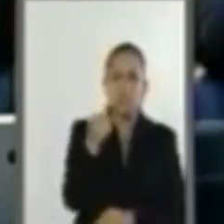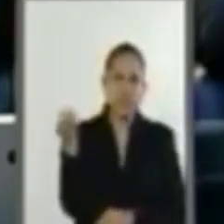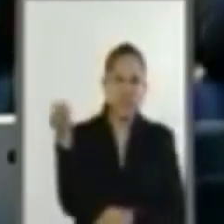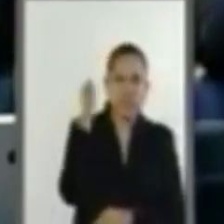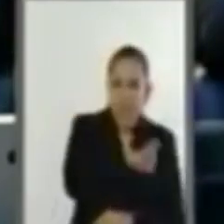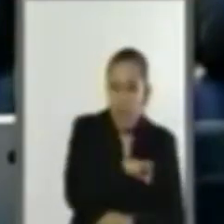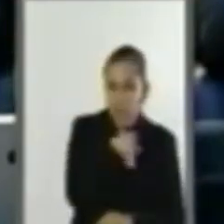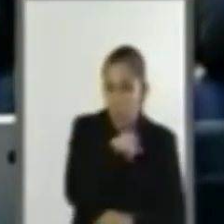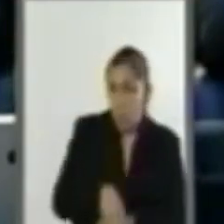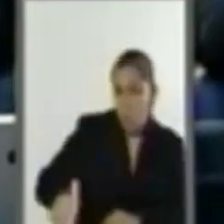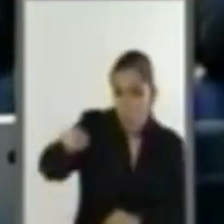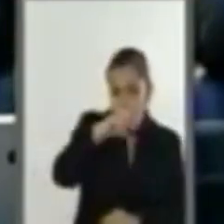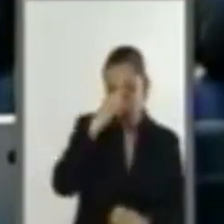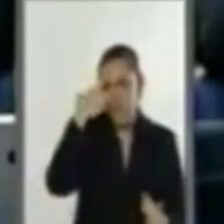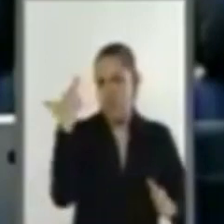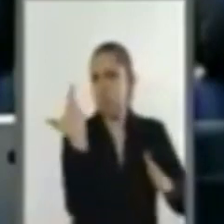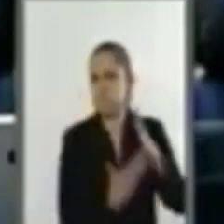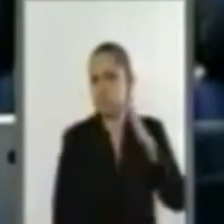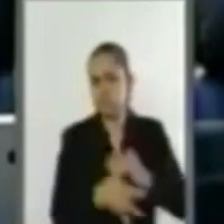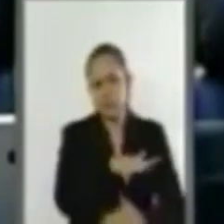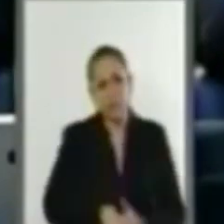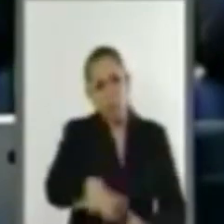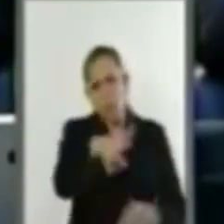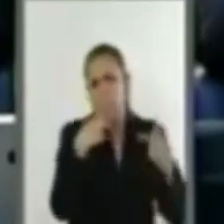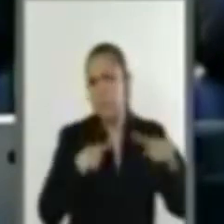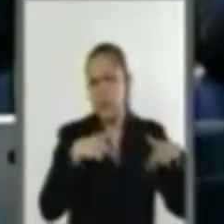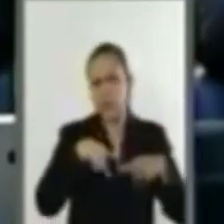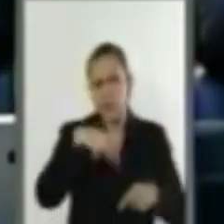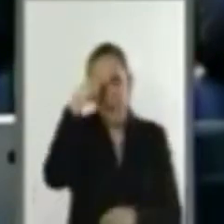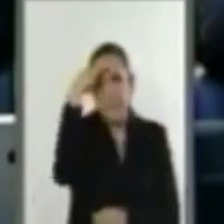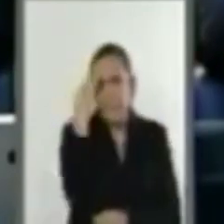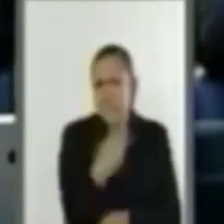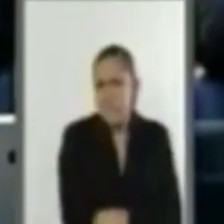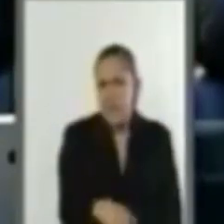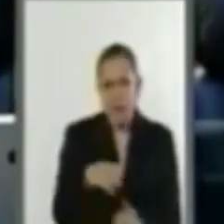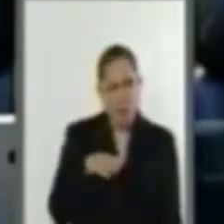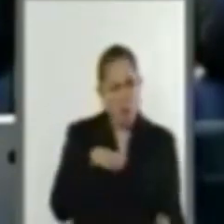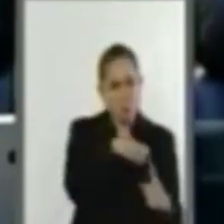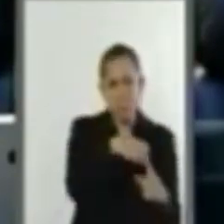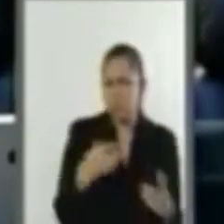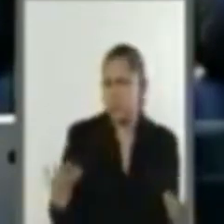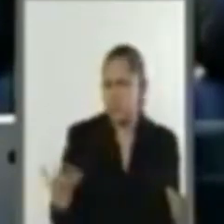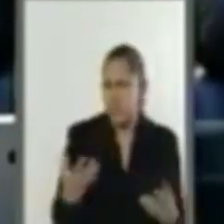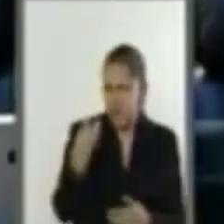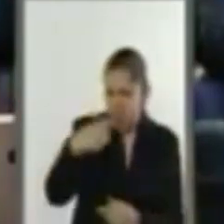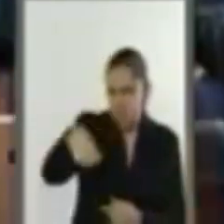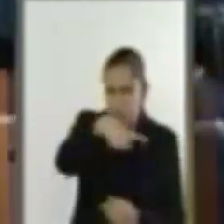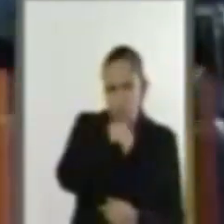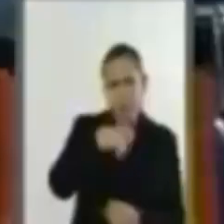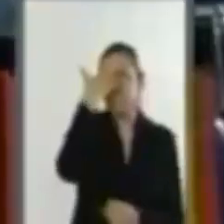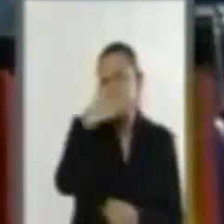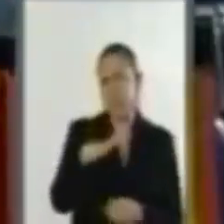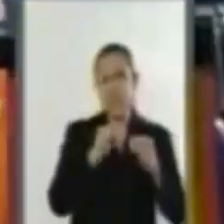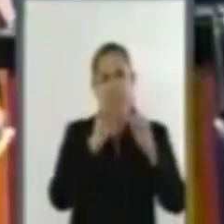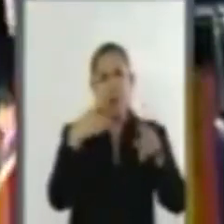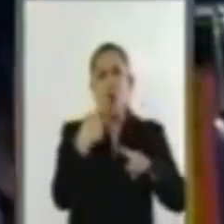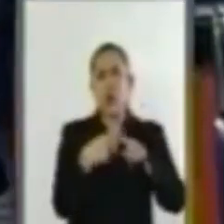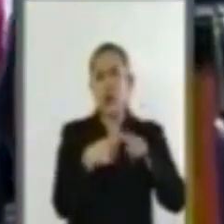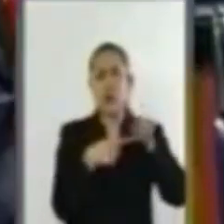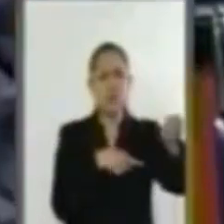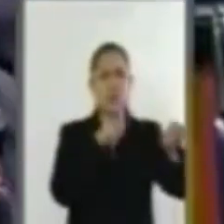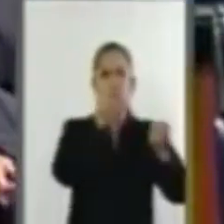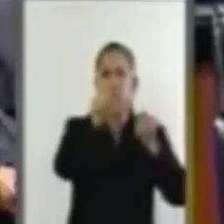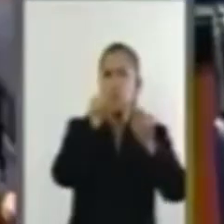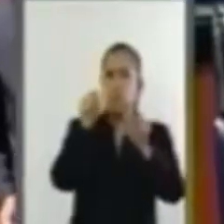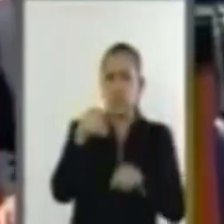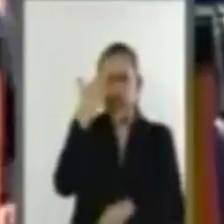de todos los partidos políticos. Es falso que me impuso el PRI, eso es absolutamente falso. Tengo el voto y la confianza de senadores de todas las fuerzas